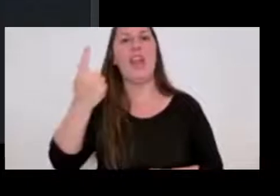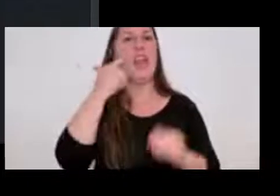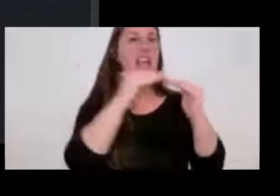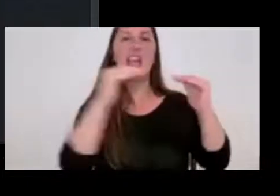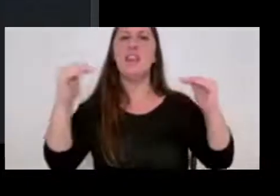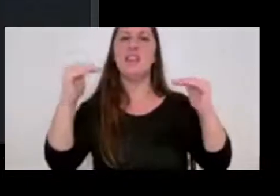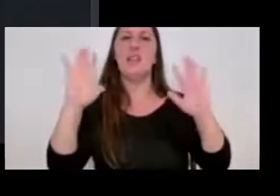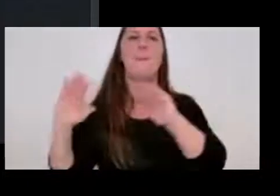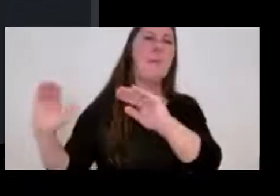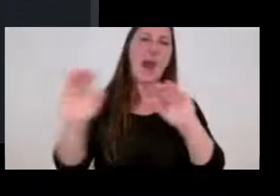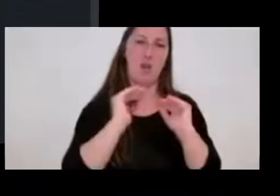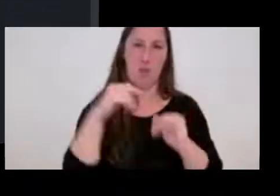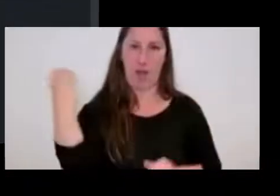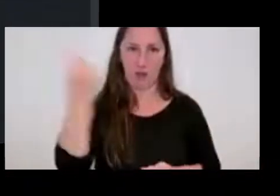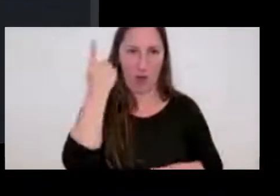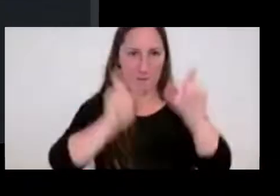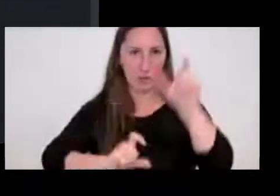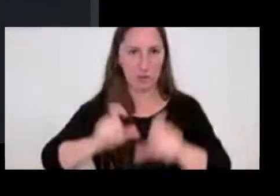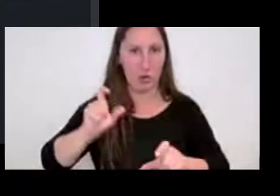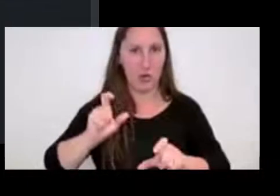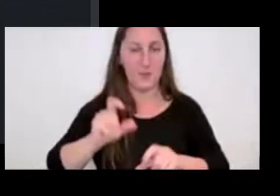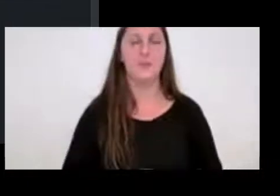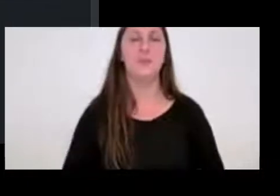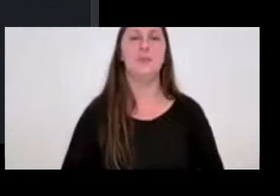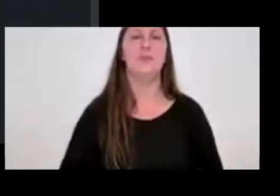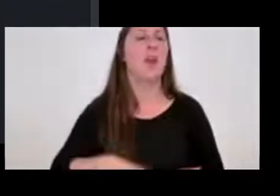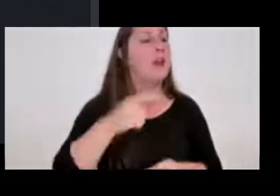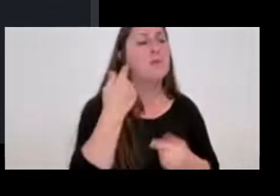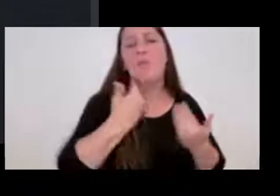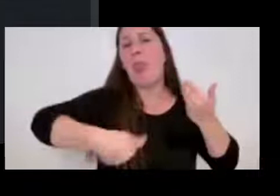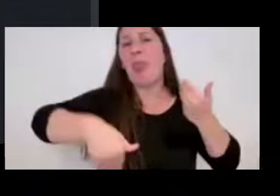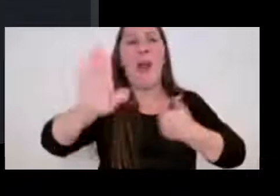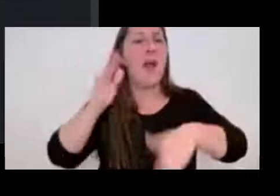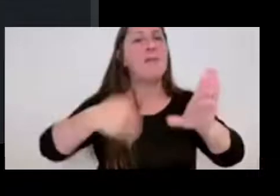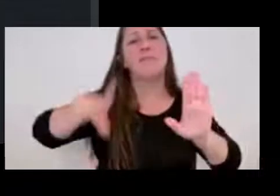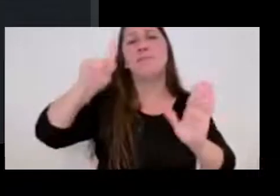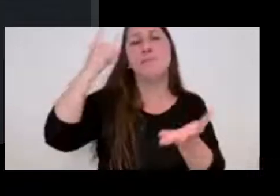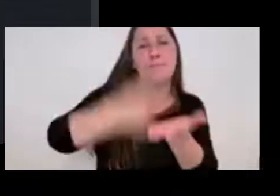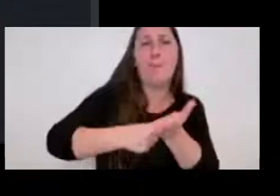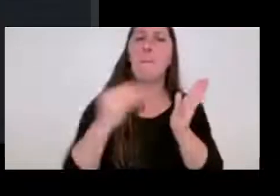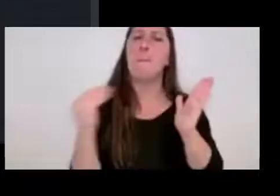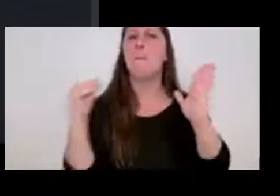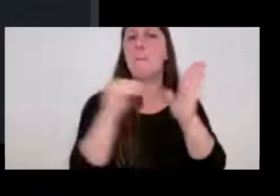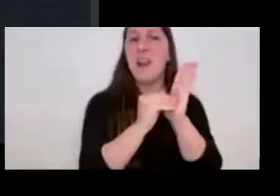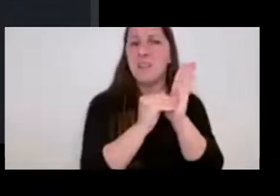todos. Dejar en manos individuales la determinación de un precio, que muchas veces no sabemos cómo